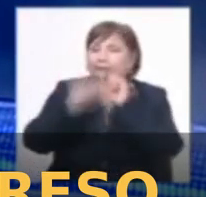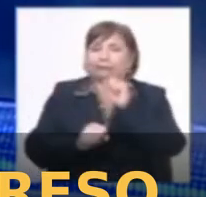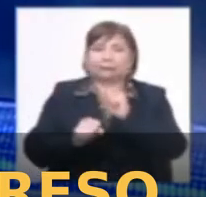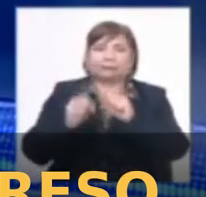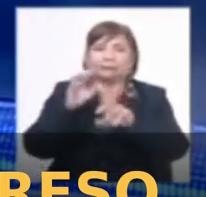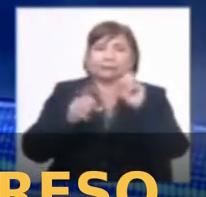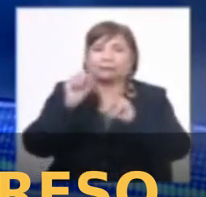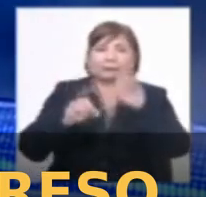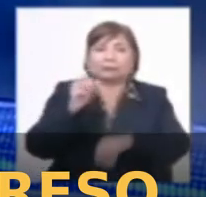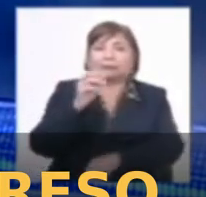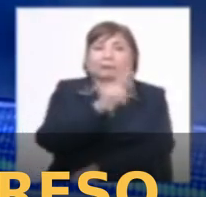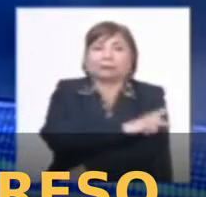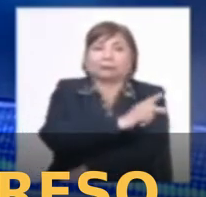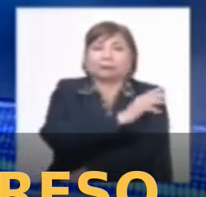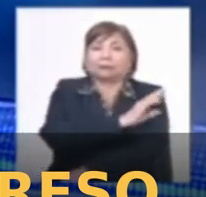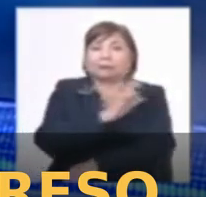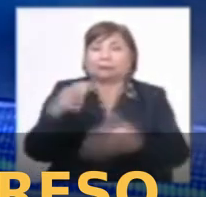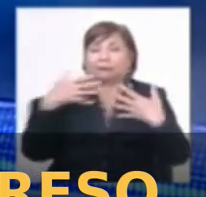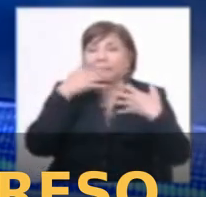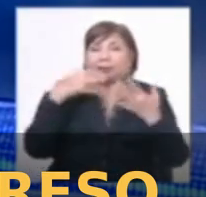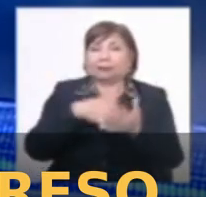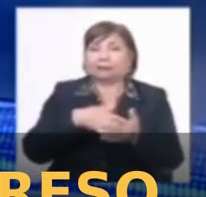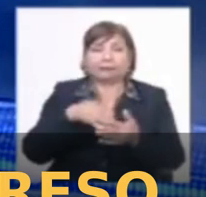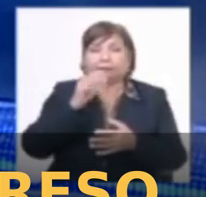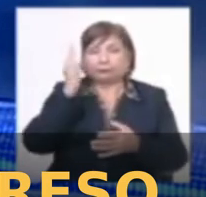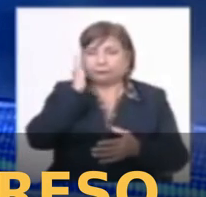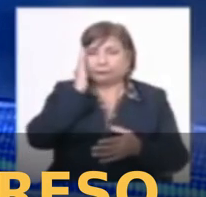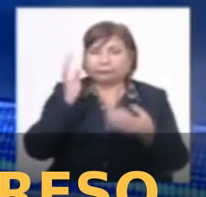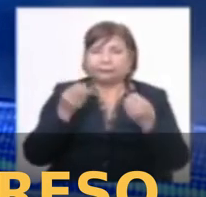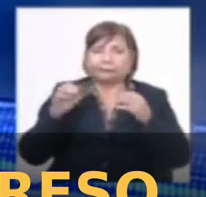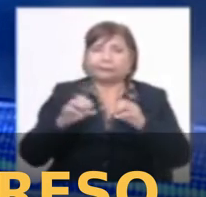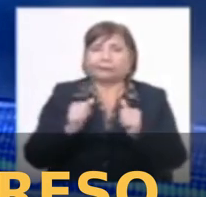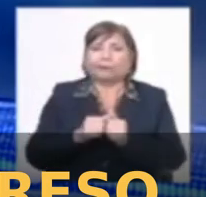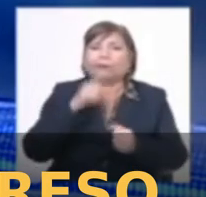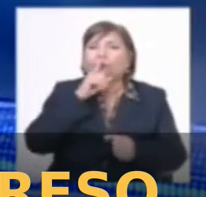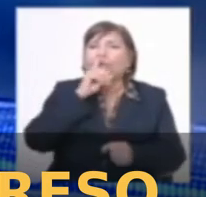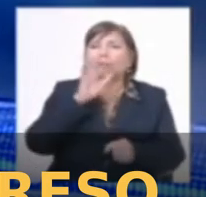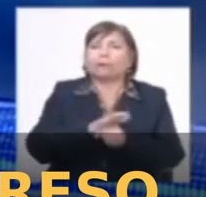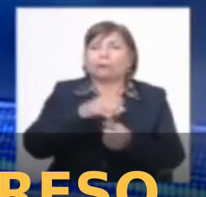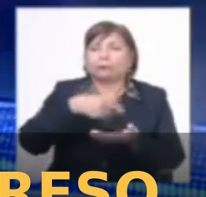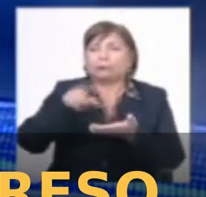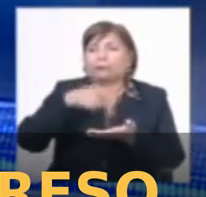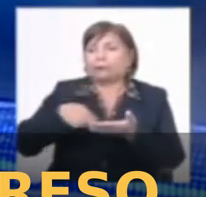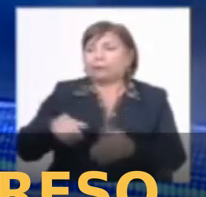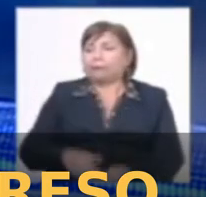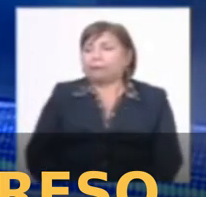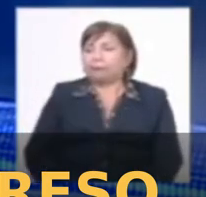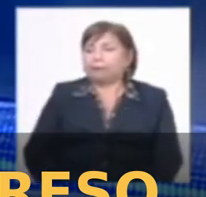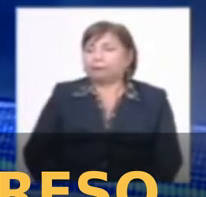Palacio de Gobierno, por lo que estaba nervioso el presidente. Dijo que Bruno no sabía cómo reaccionar por cumplir órdenes.